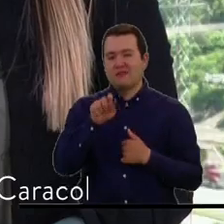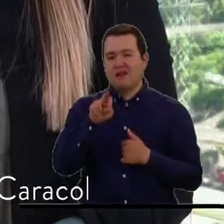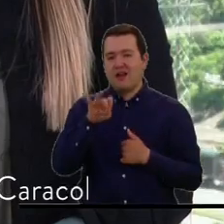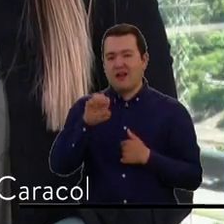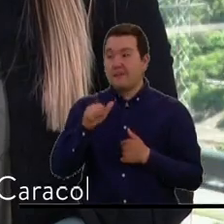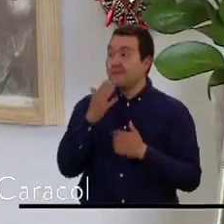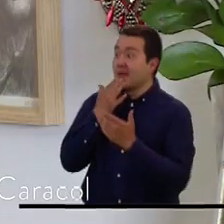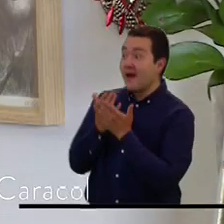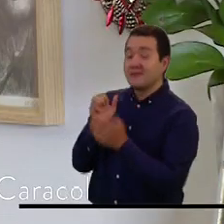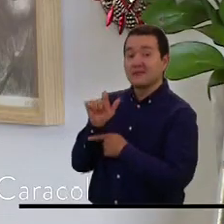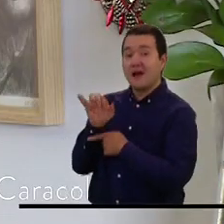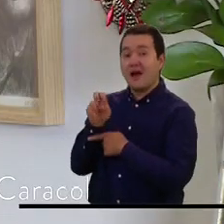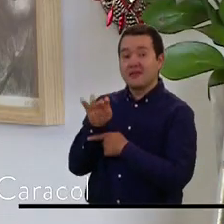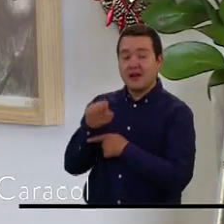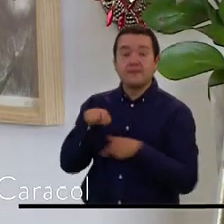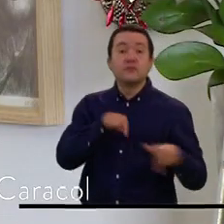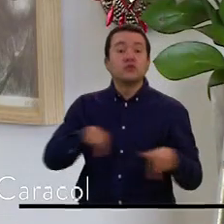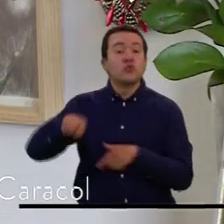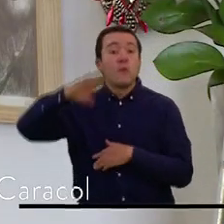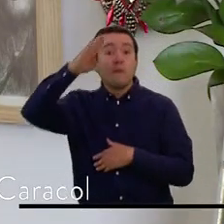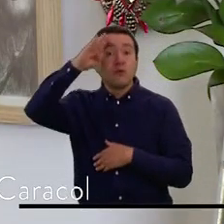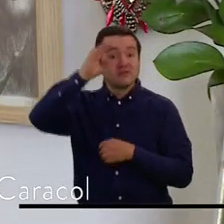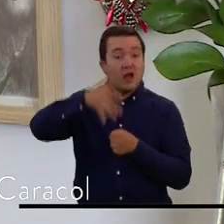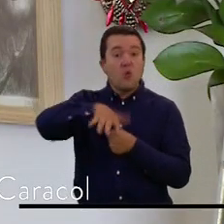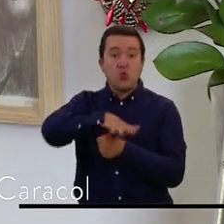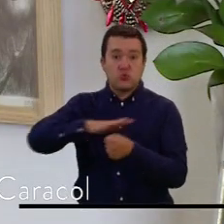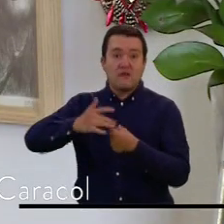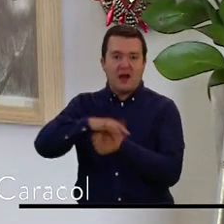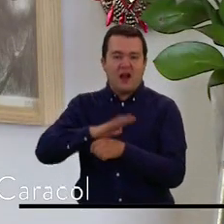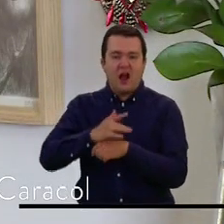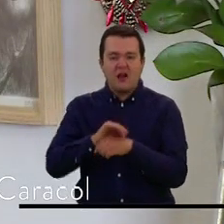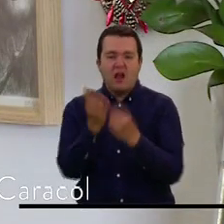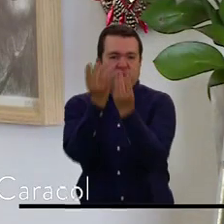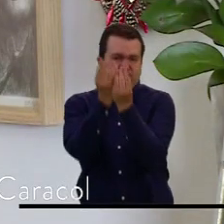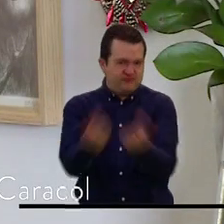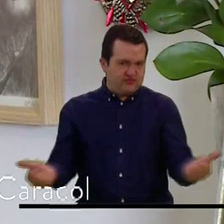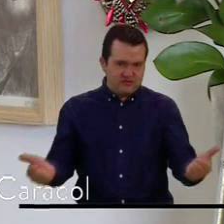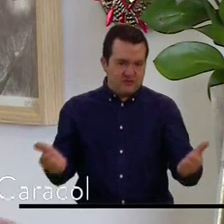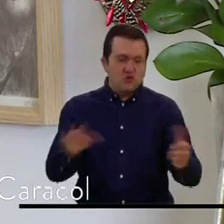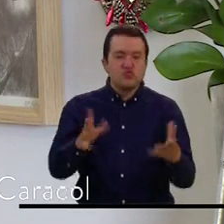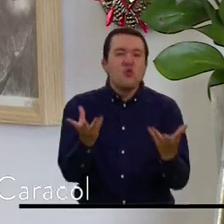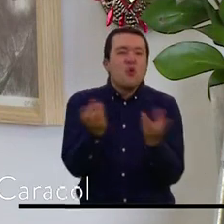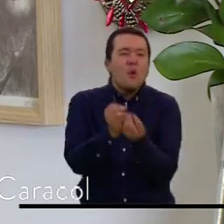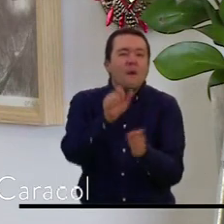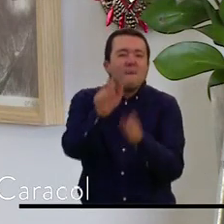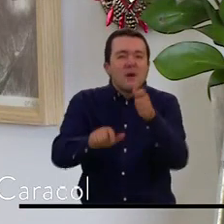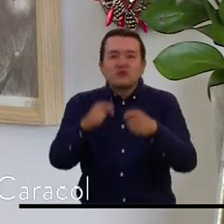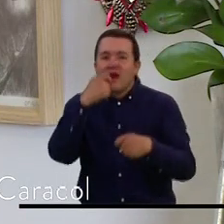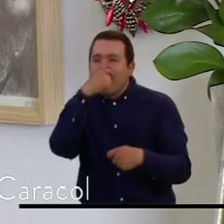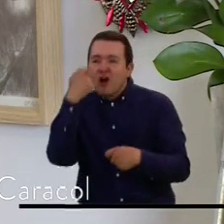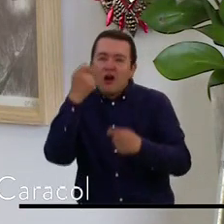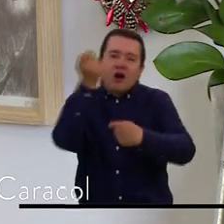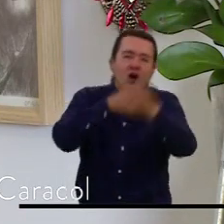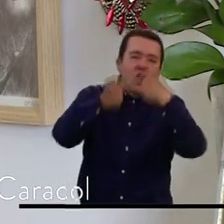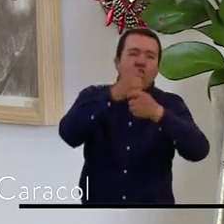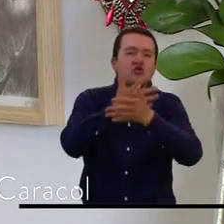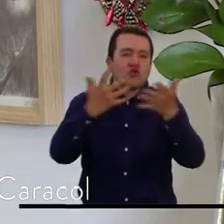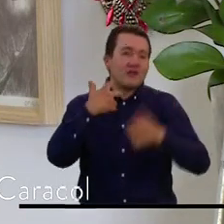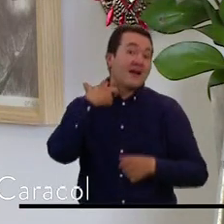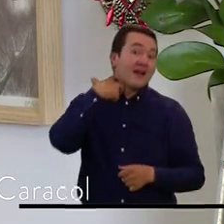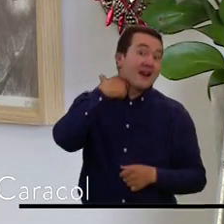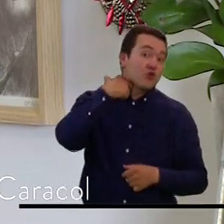La policía en Cundinamarca desarticuló una estructura que se dedicaba al tráfico de drogas en los municipios de Flandes y de Girardot. Estos